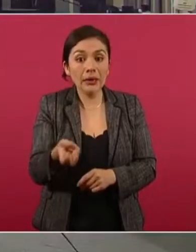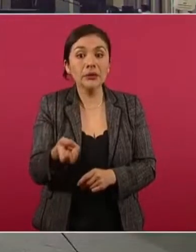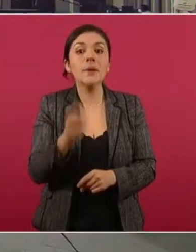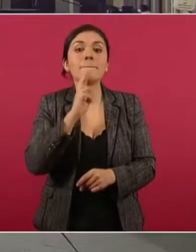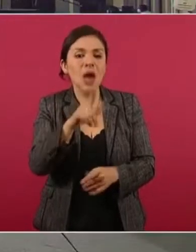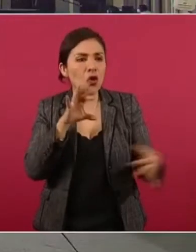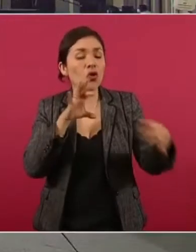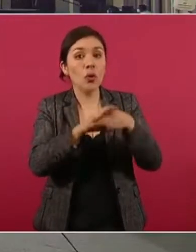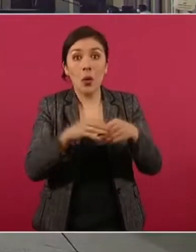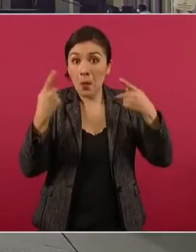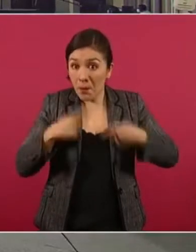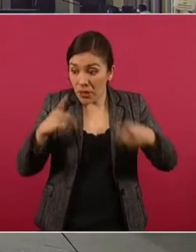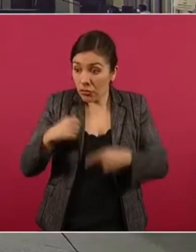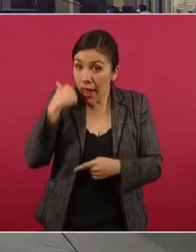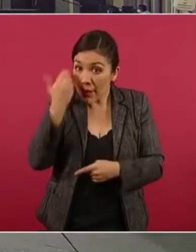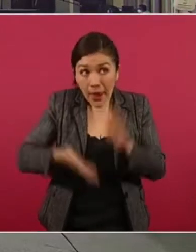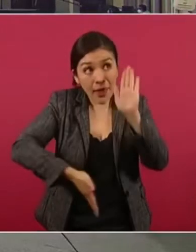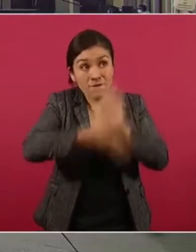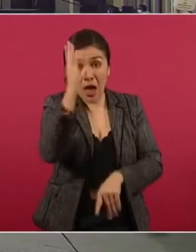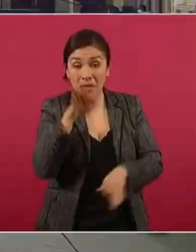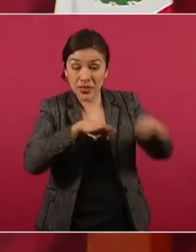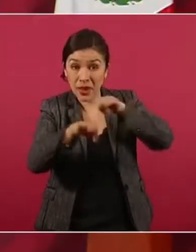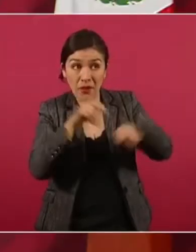para que el que quiera ir a trabajar a Estados Unidos